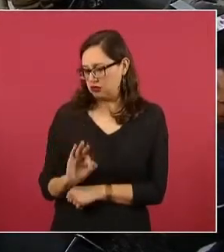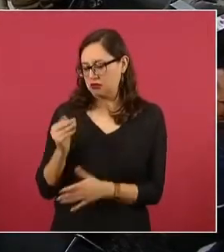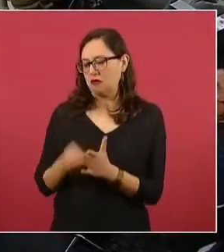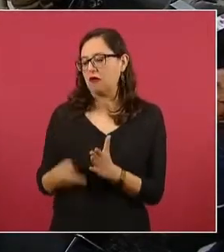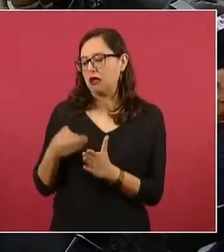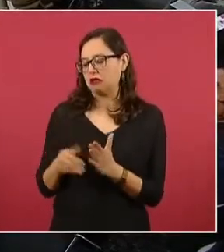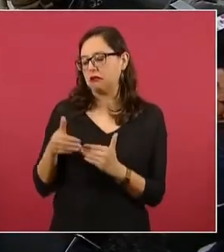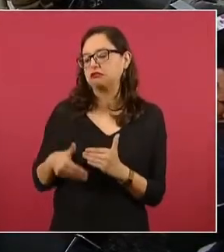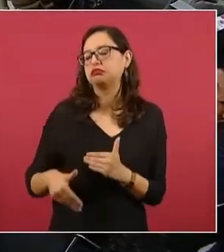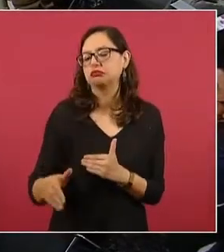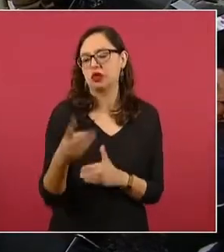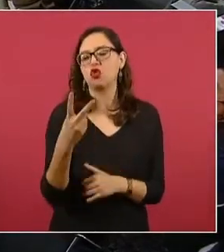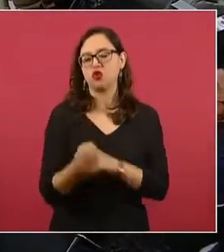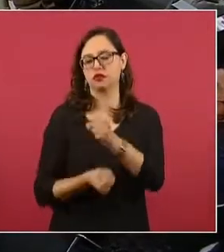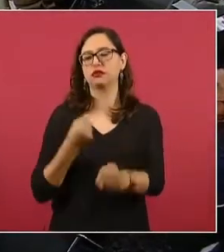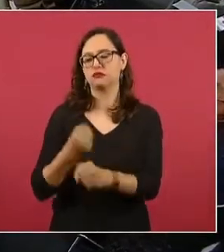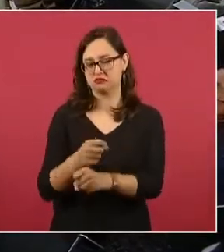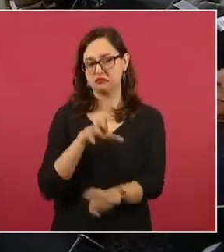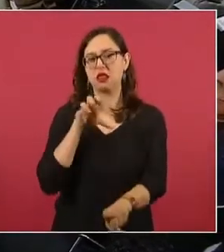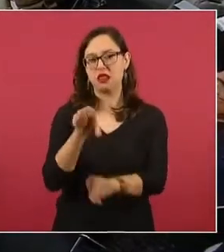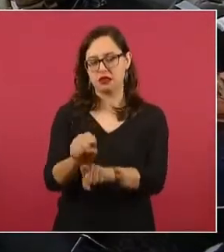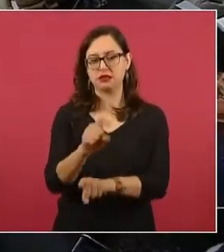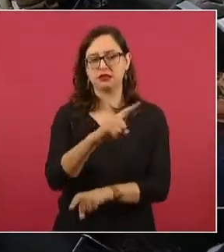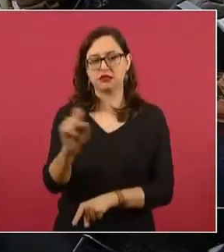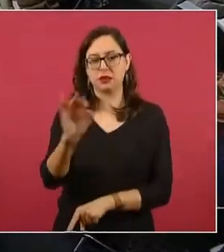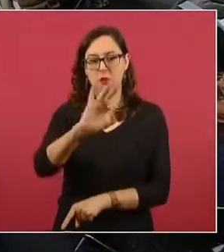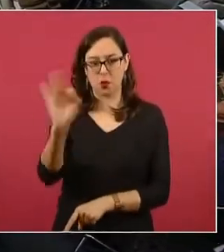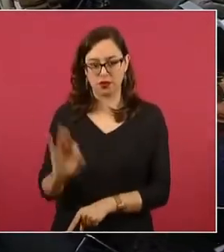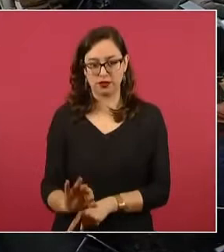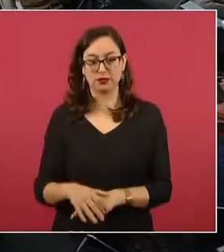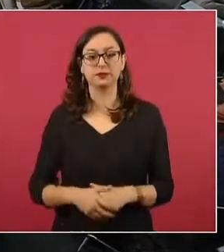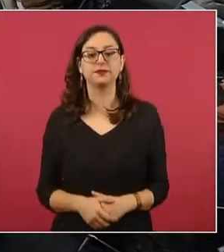Miren, Oaxaca, la última hoja,